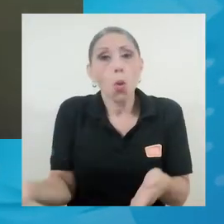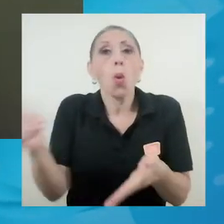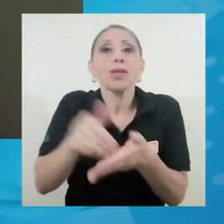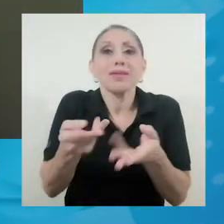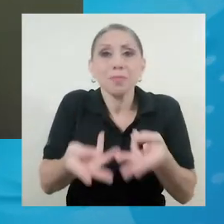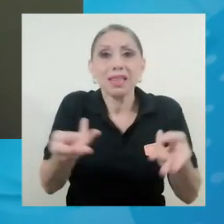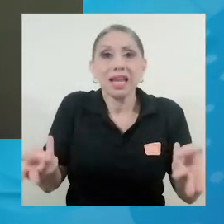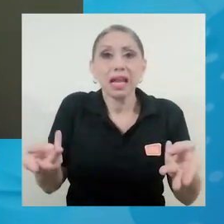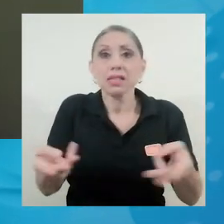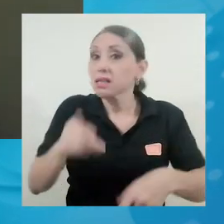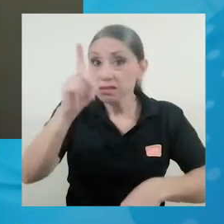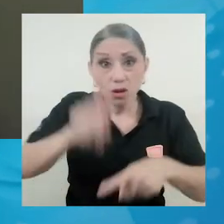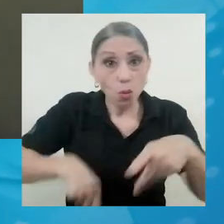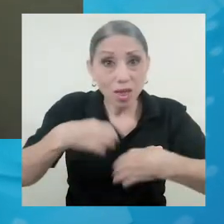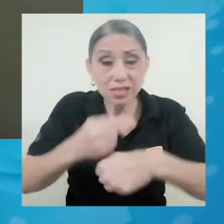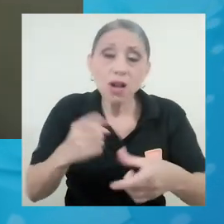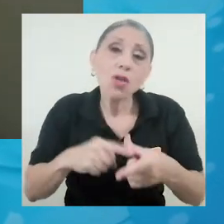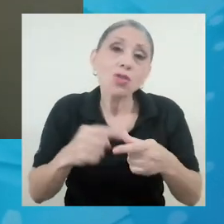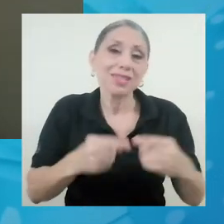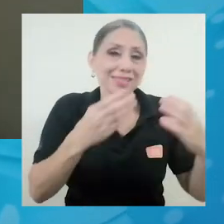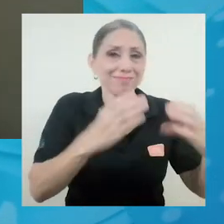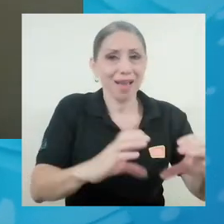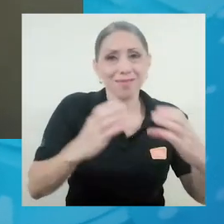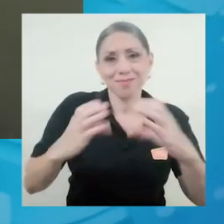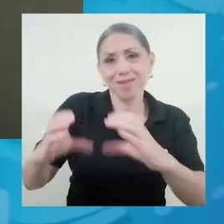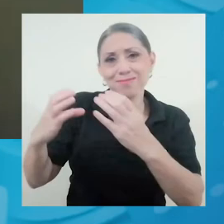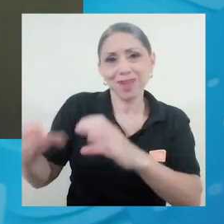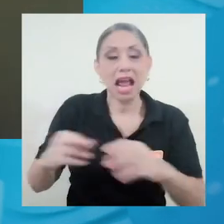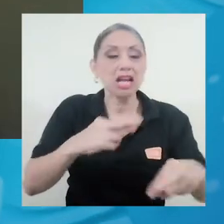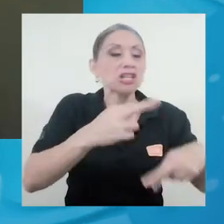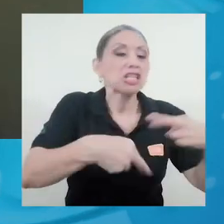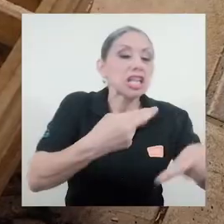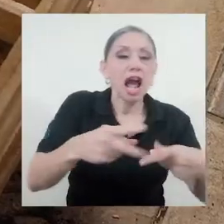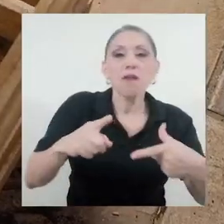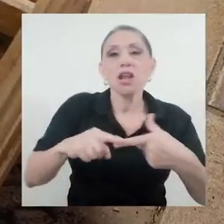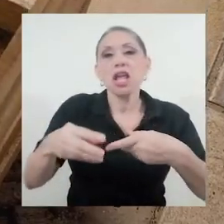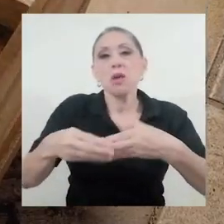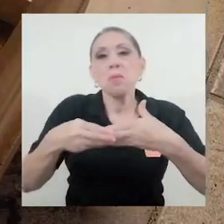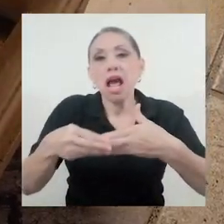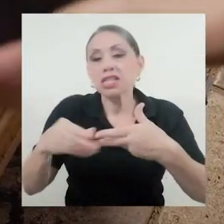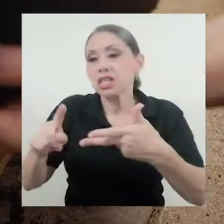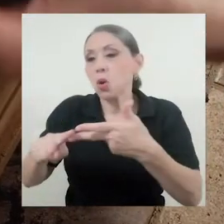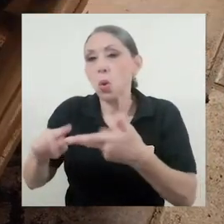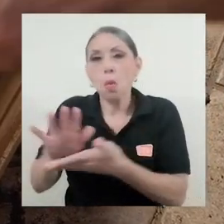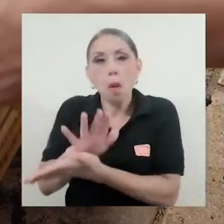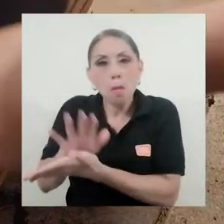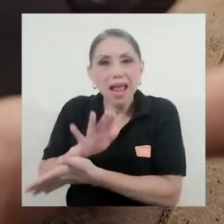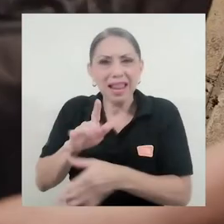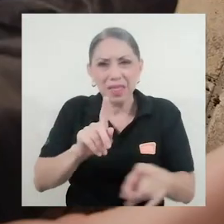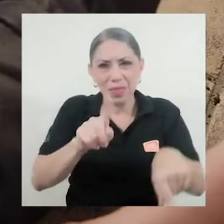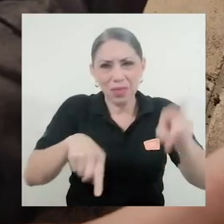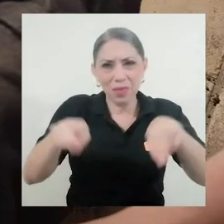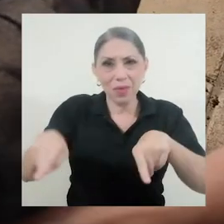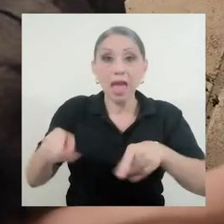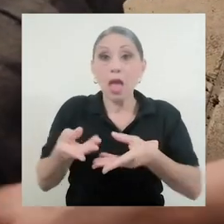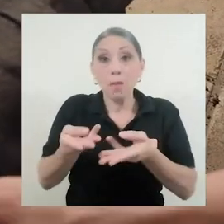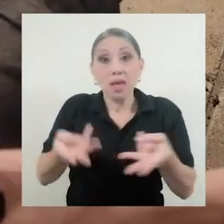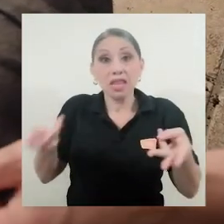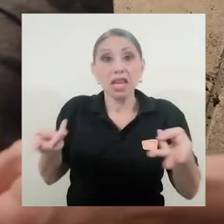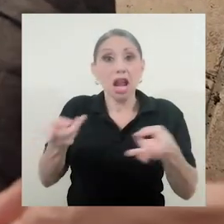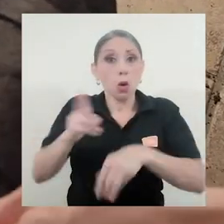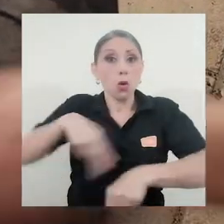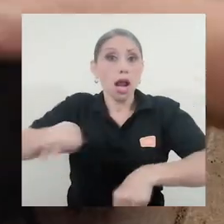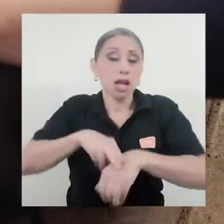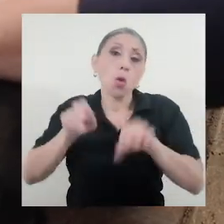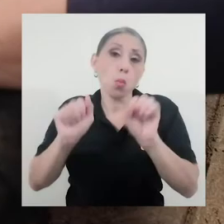reutilizar, pues los clasificamos, lo que es reciclable, lo que es plástico, papel, cartón, y en lo que corresponde a material orgánico podemos hacer